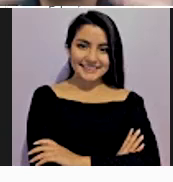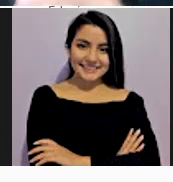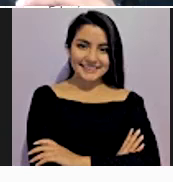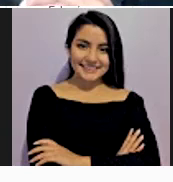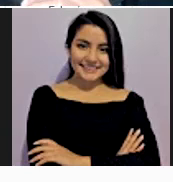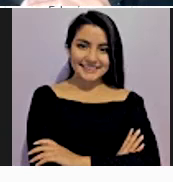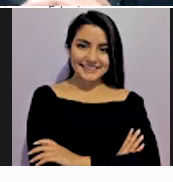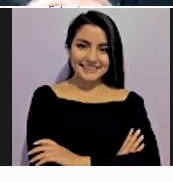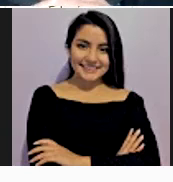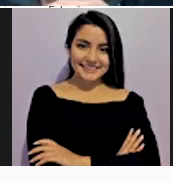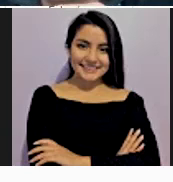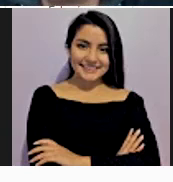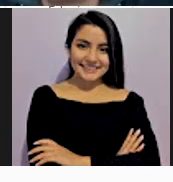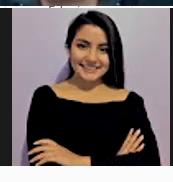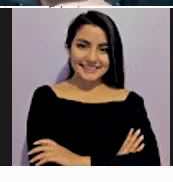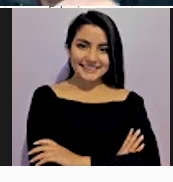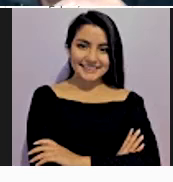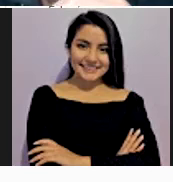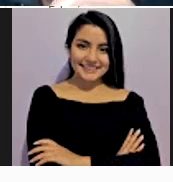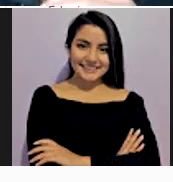¿Qué le pregunté? ¿Se acuerda?